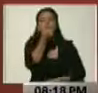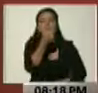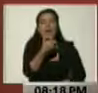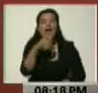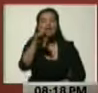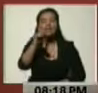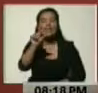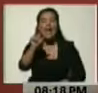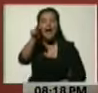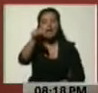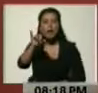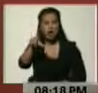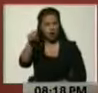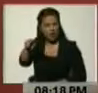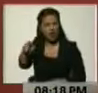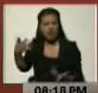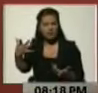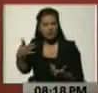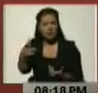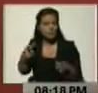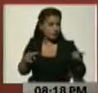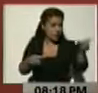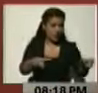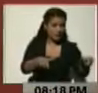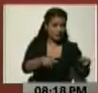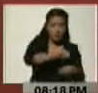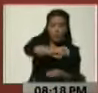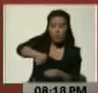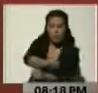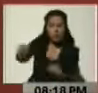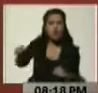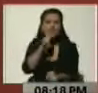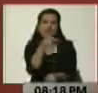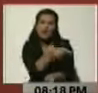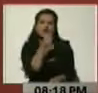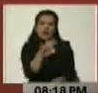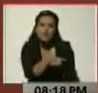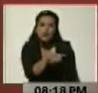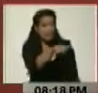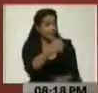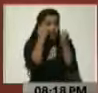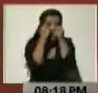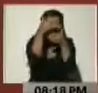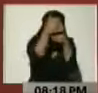¿Terroristas? ¿Echaron una bomba a un compañero? ¿Acaso los que quemaron universidades qué son? ¿Terroristas?